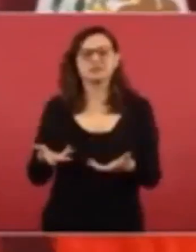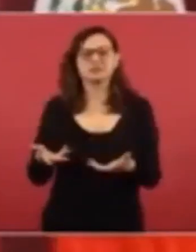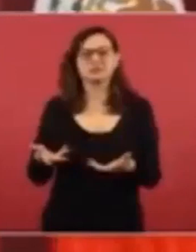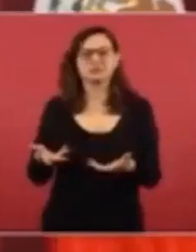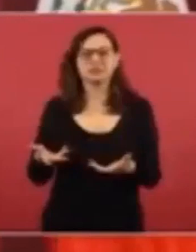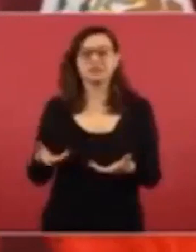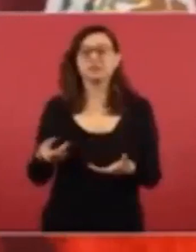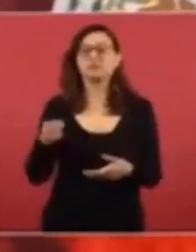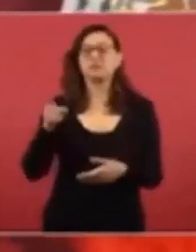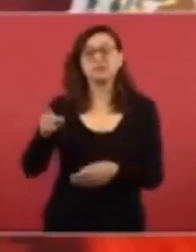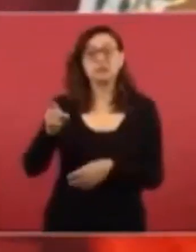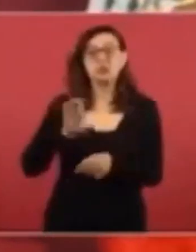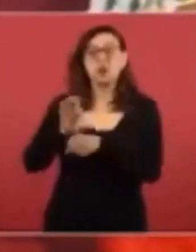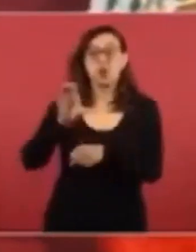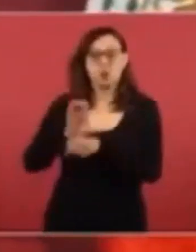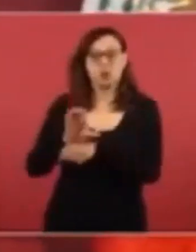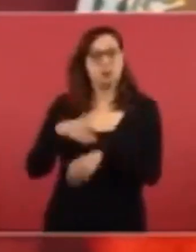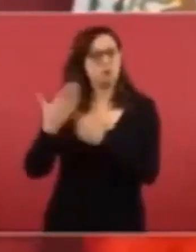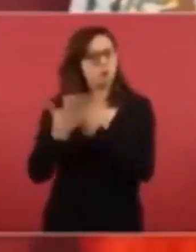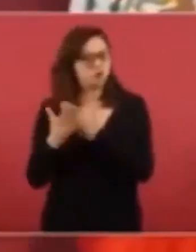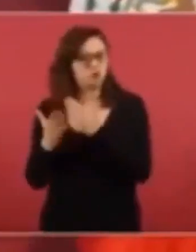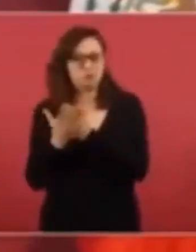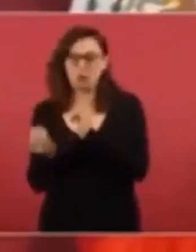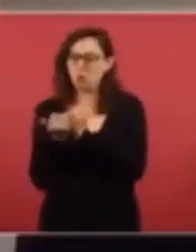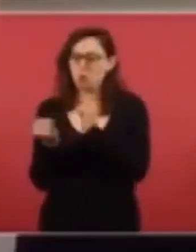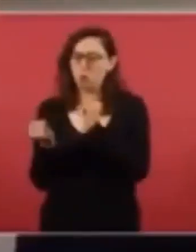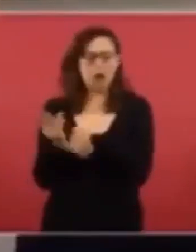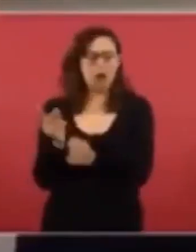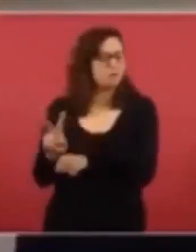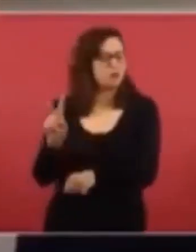Colombia va a ser como Venezuela.